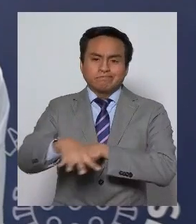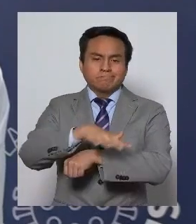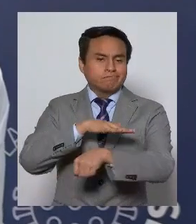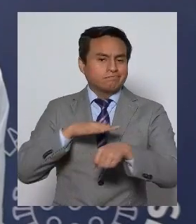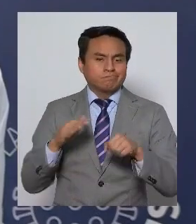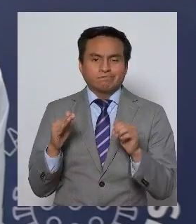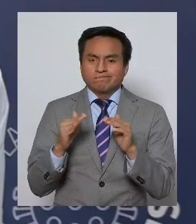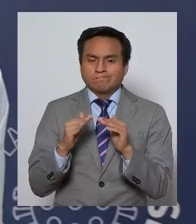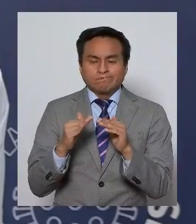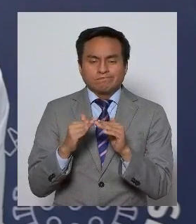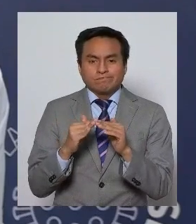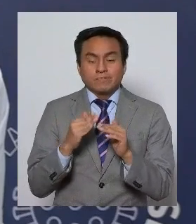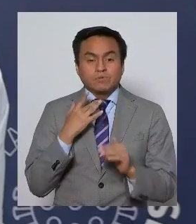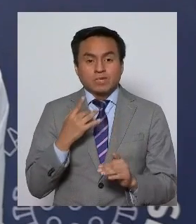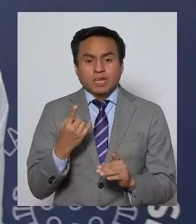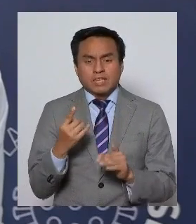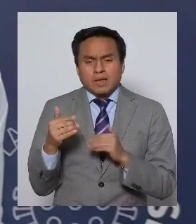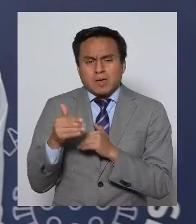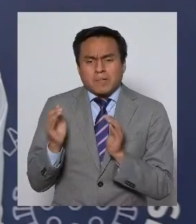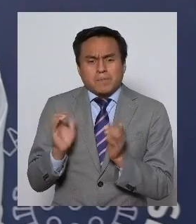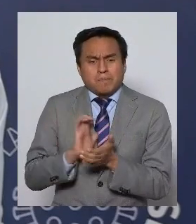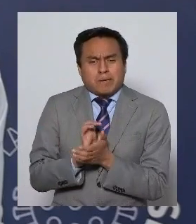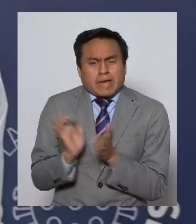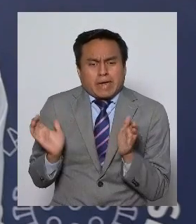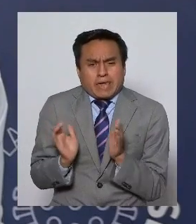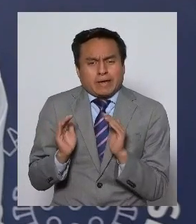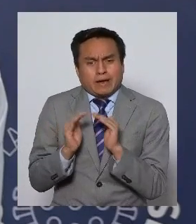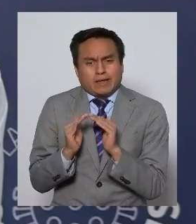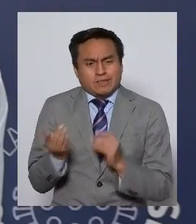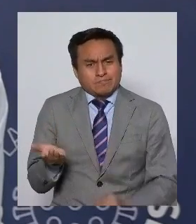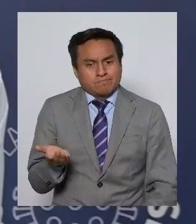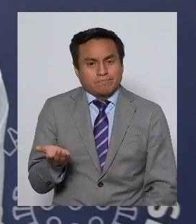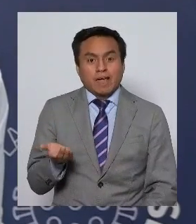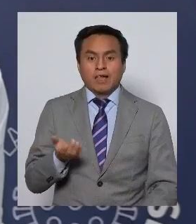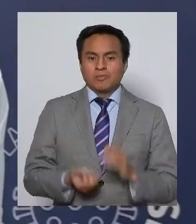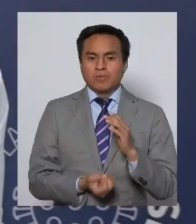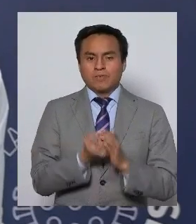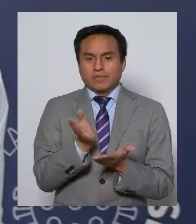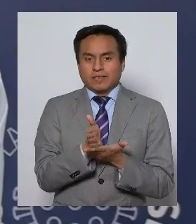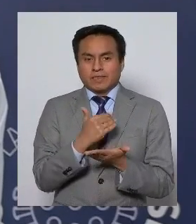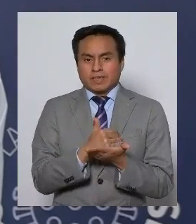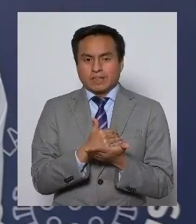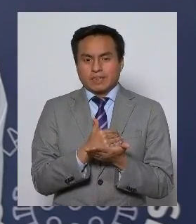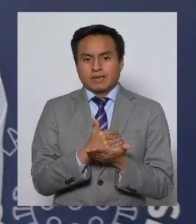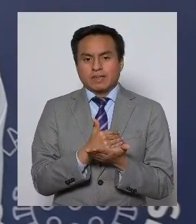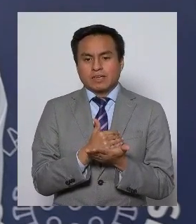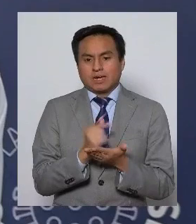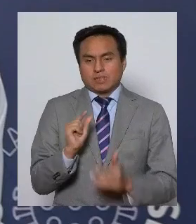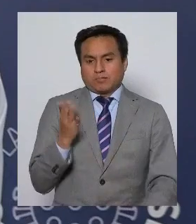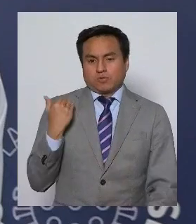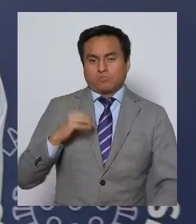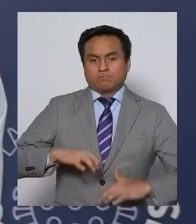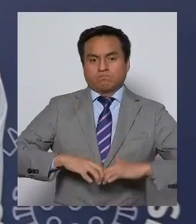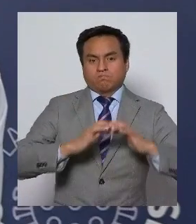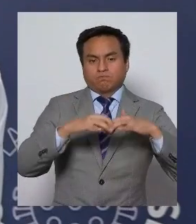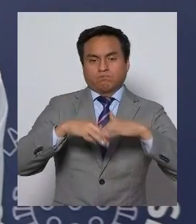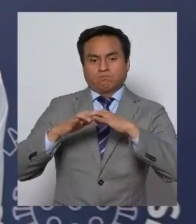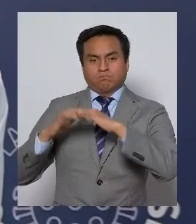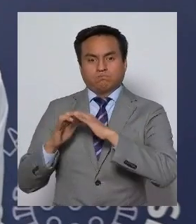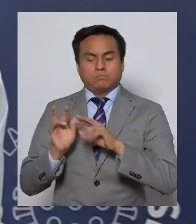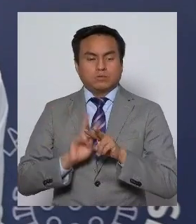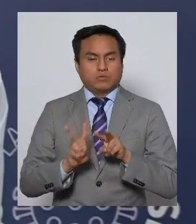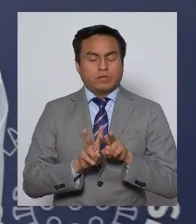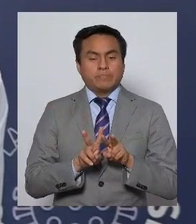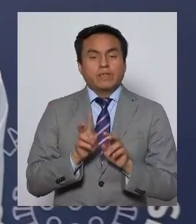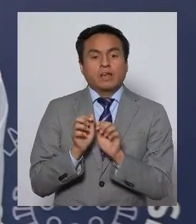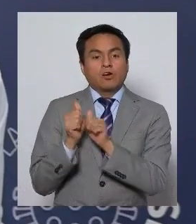de la casa, porque son casas pequeñas. Por lo tanto, esta nueva estrategia que a partir de los últimos días se ha fortalecido, donde